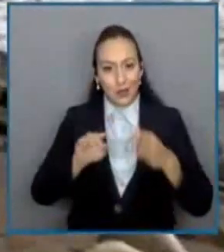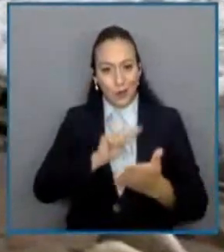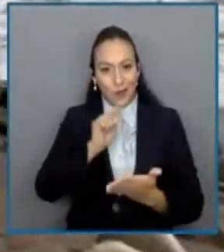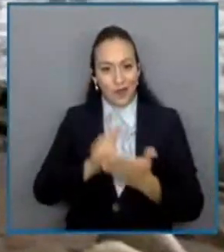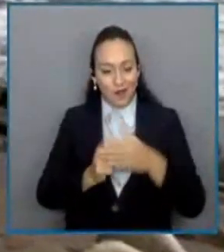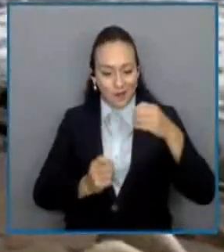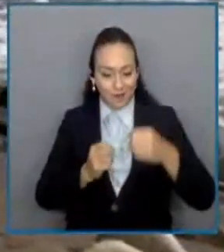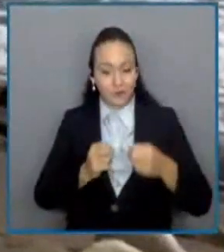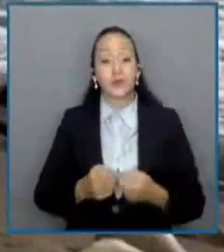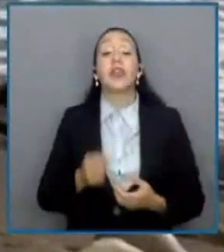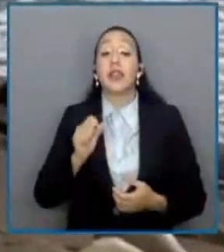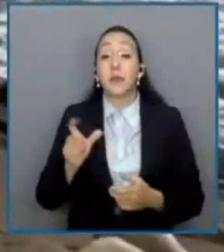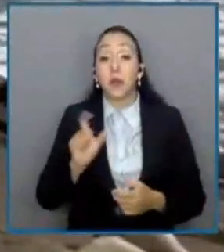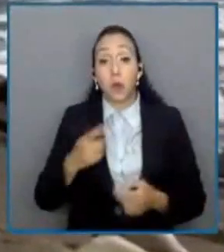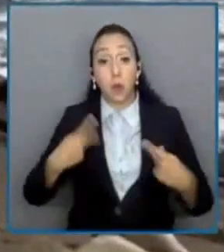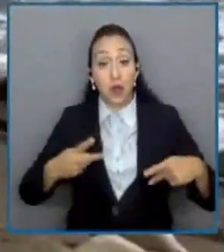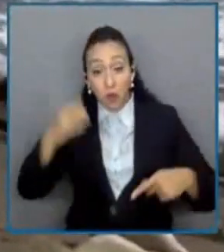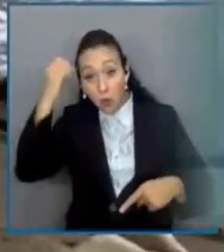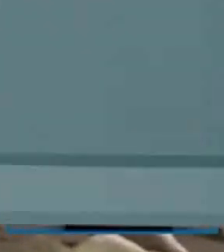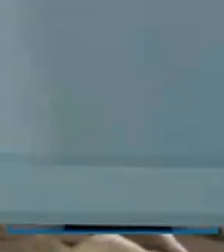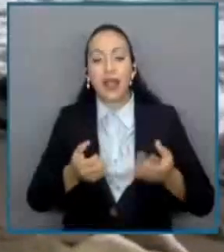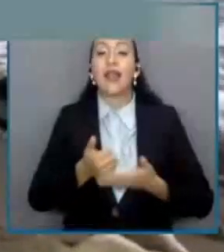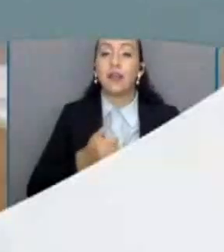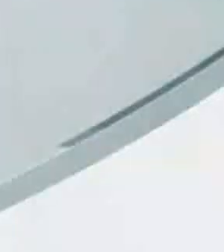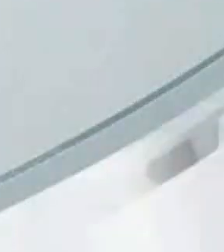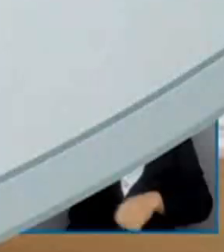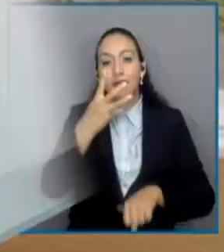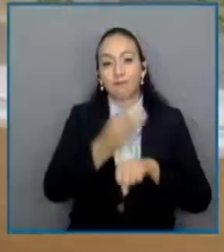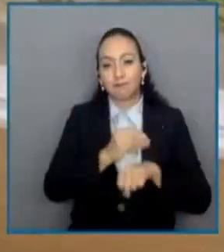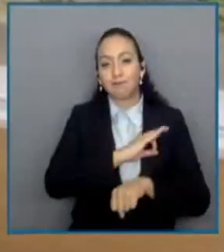enfrentar la crisis climática.